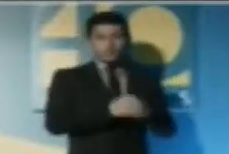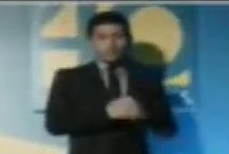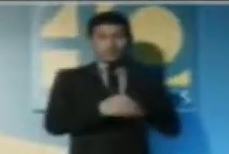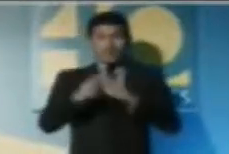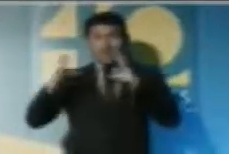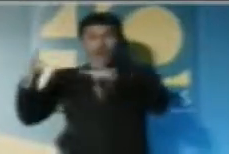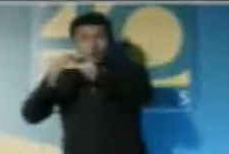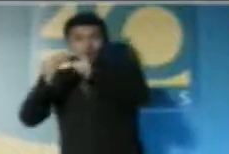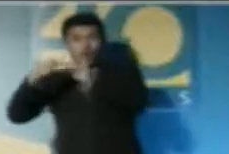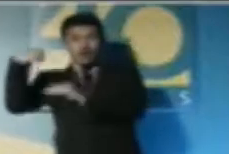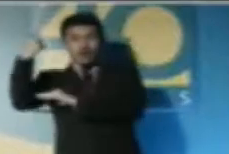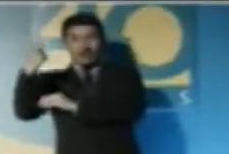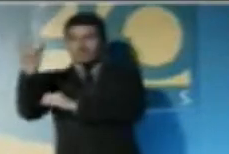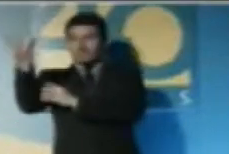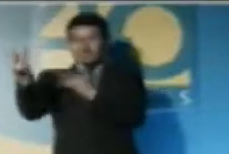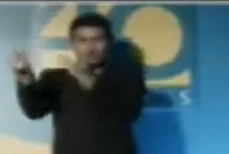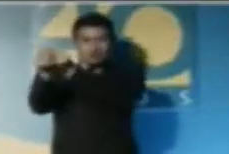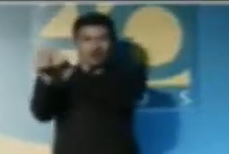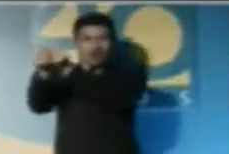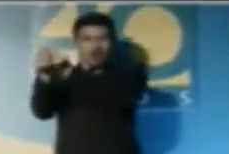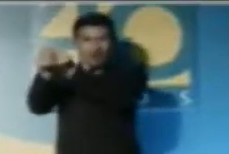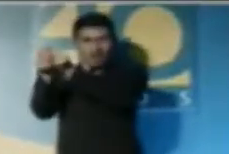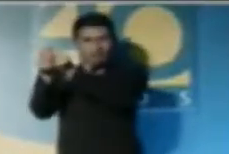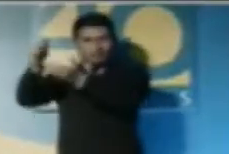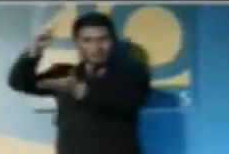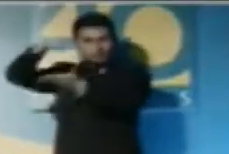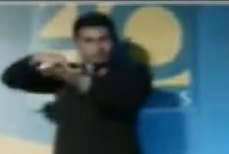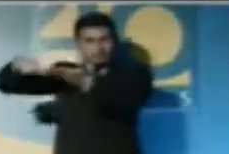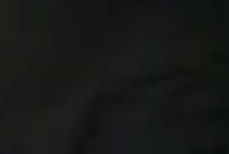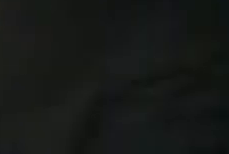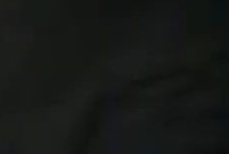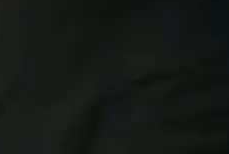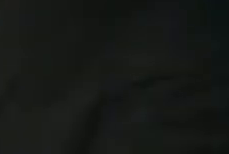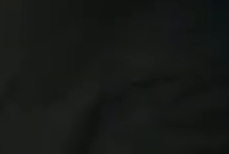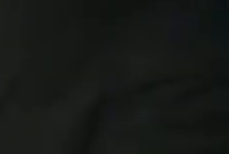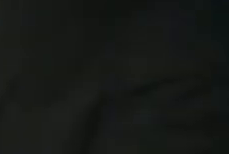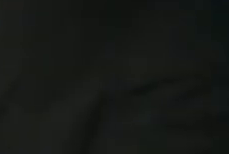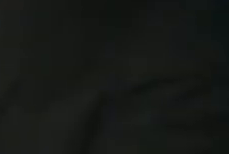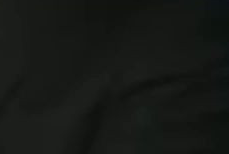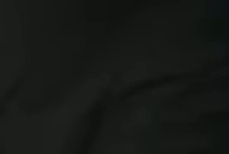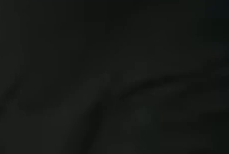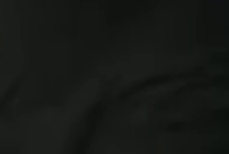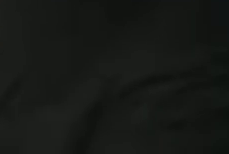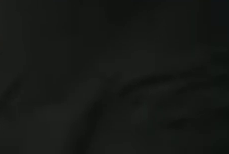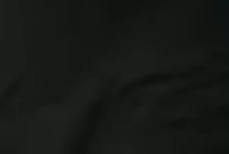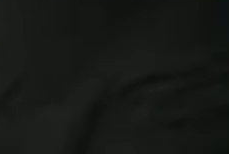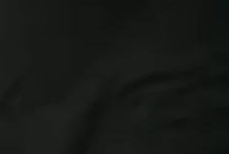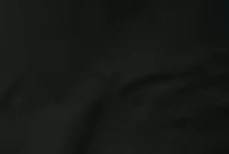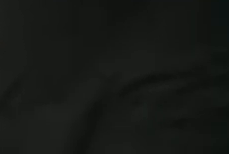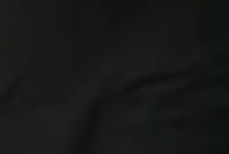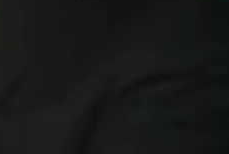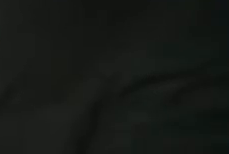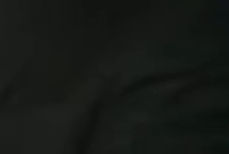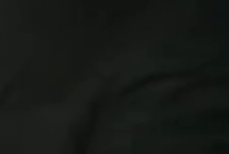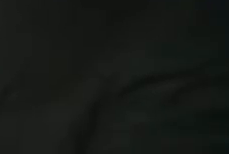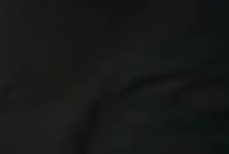general suscrito entre las partes para las negociaciones sin duda marcarán la agenda pública de esa transición. Allí